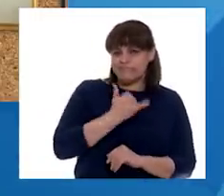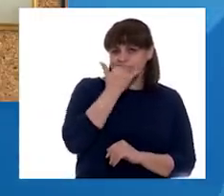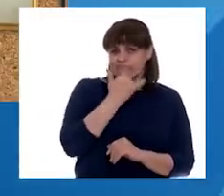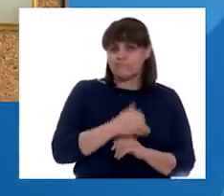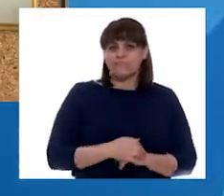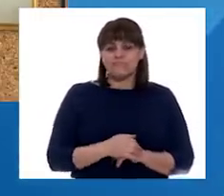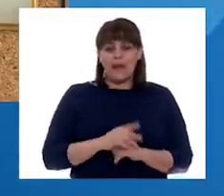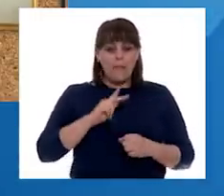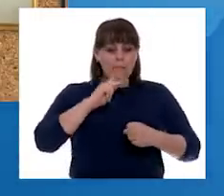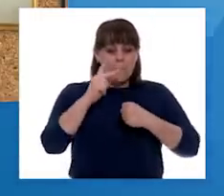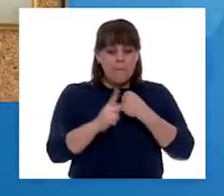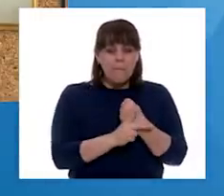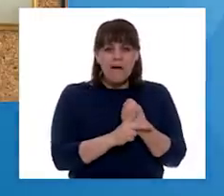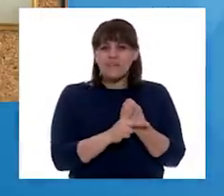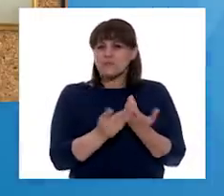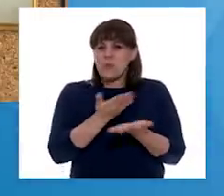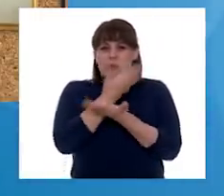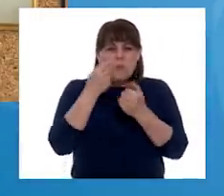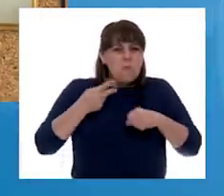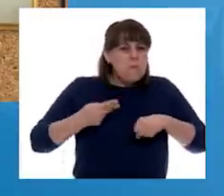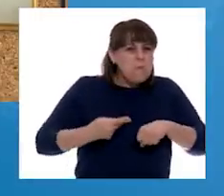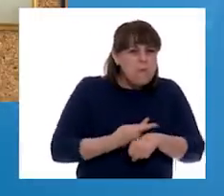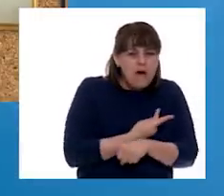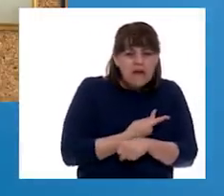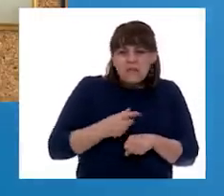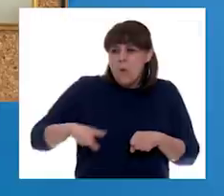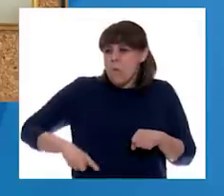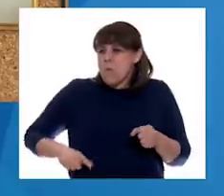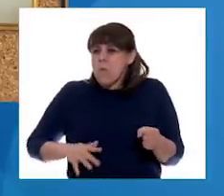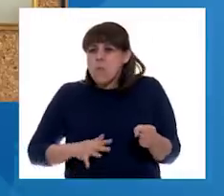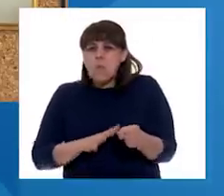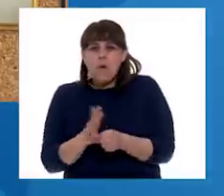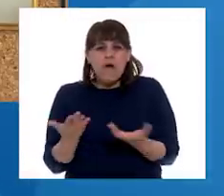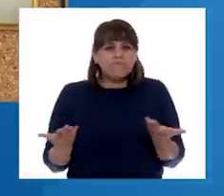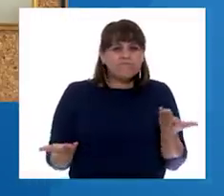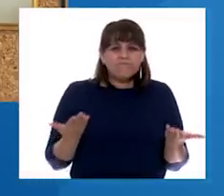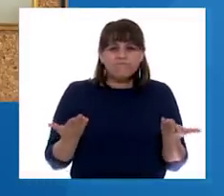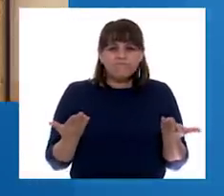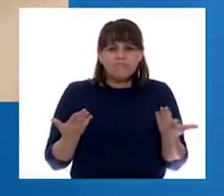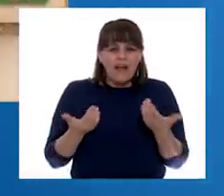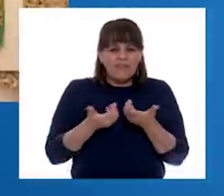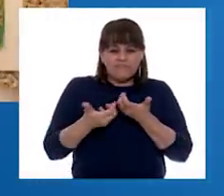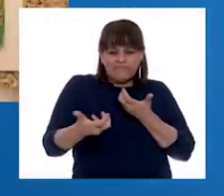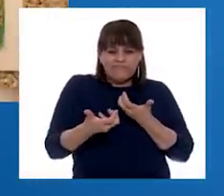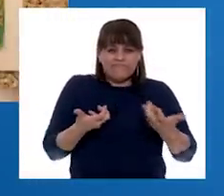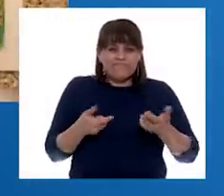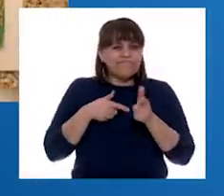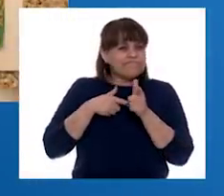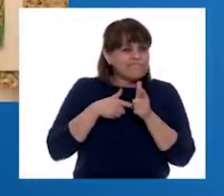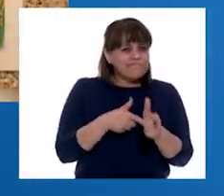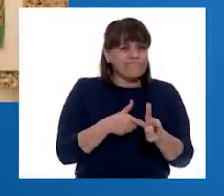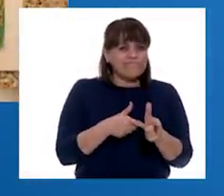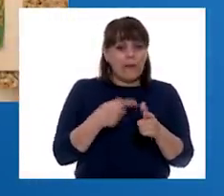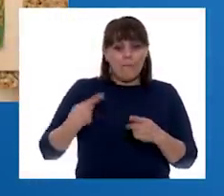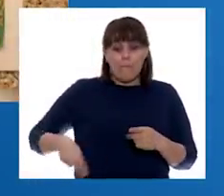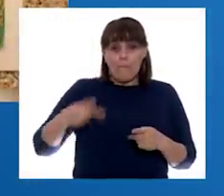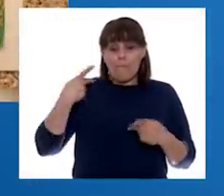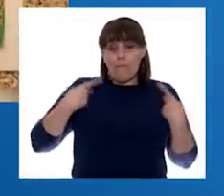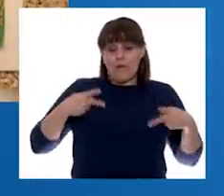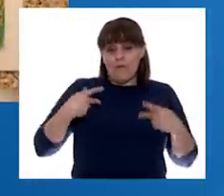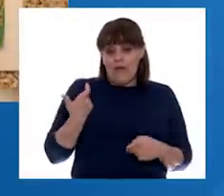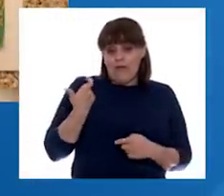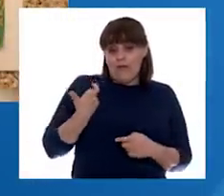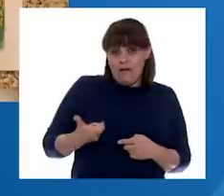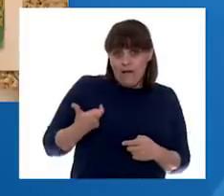de incertidumbre. Reinó el terror a nuevos gobernantes Y la división prevalecería. los aristócratas, la iglesia,